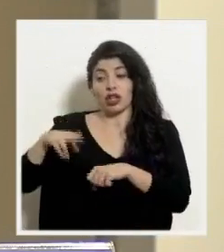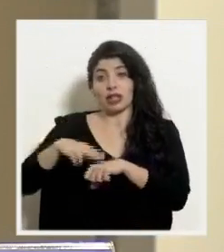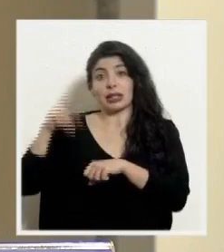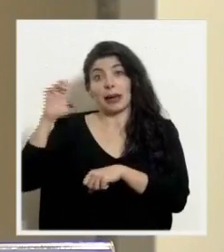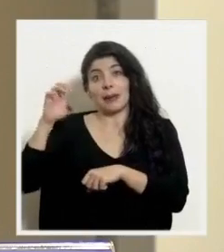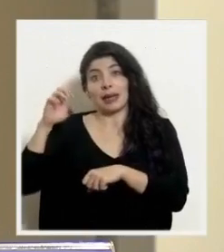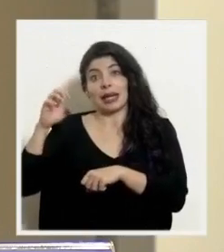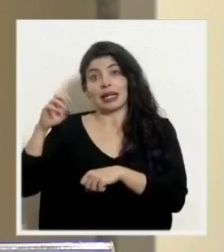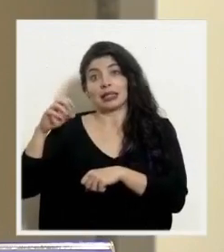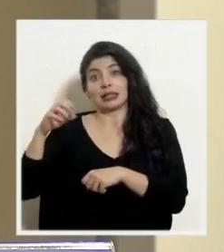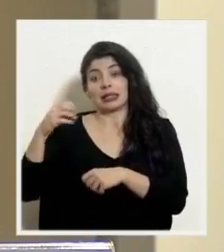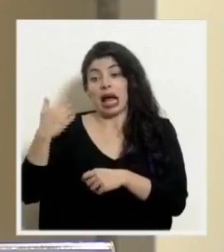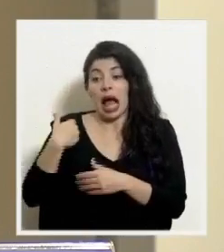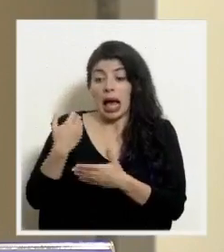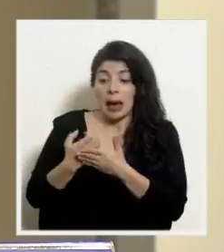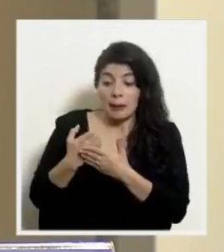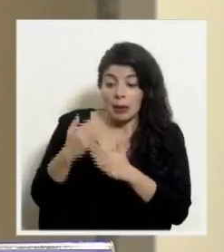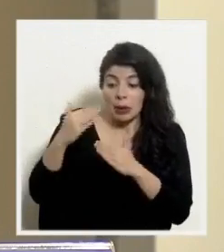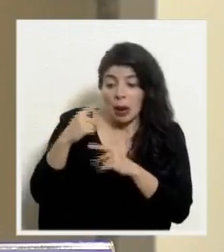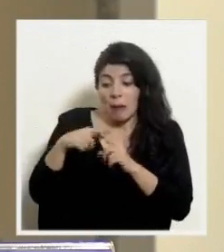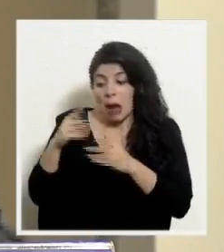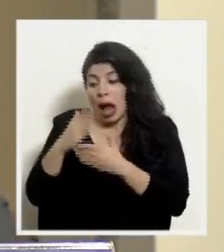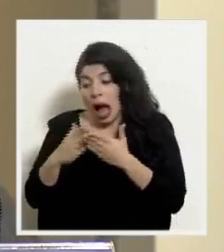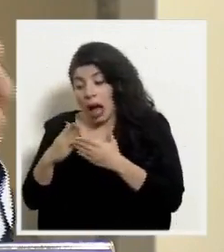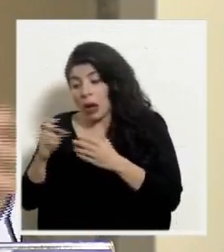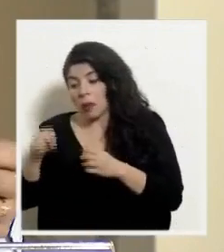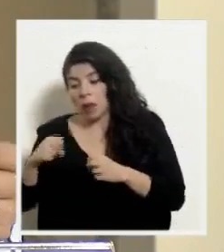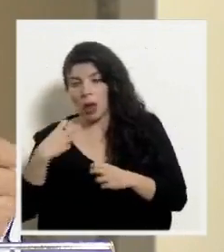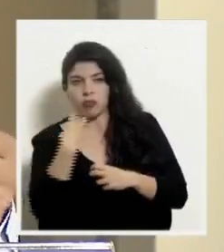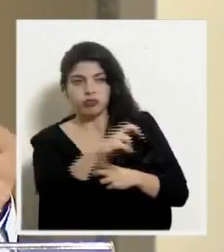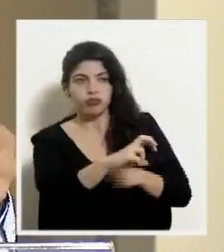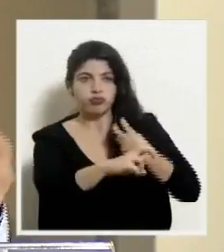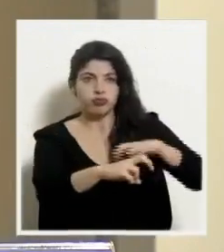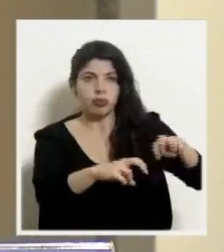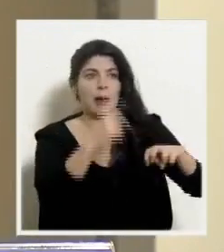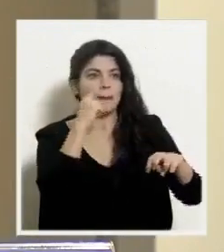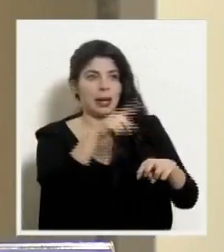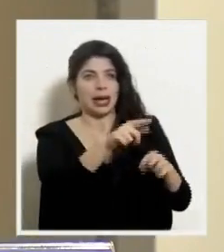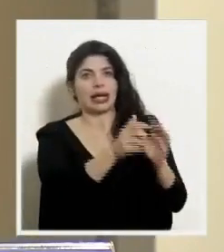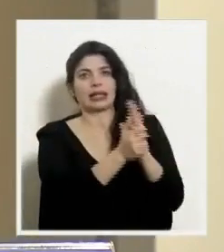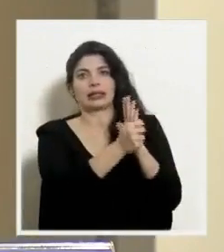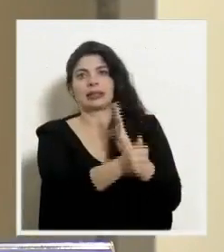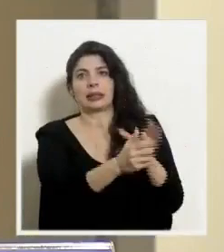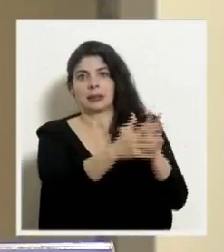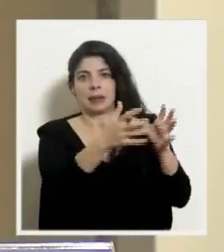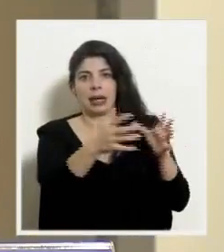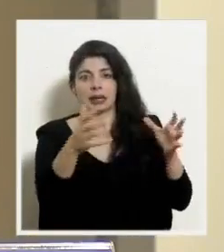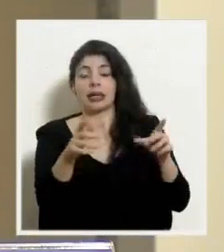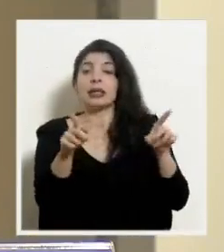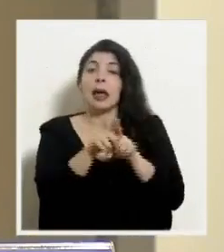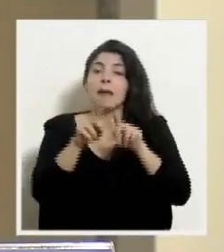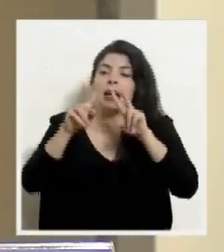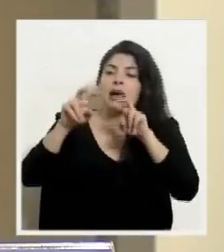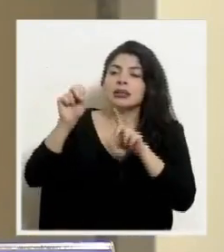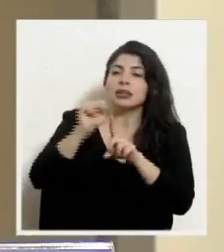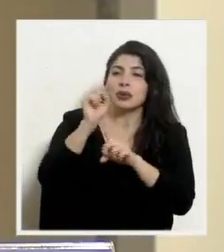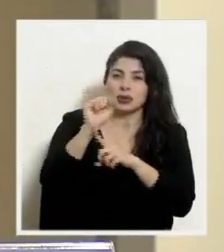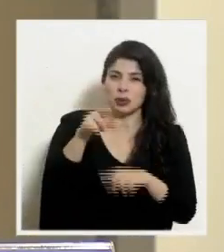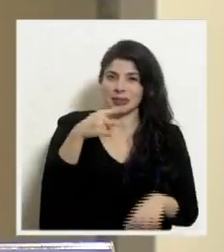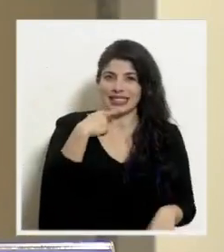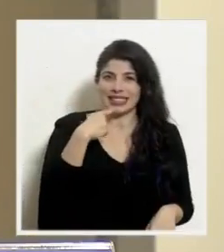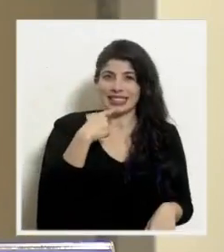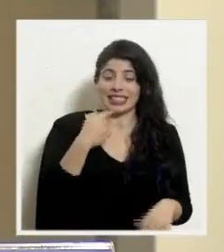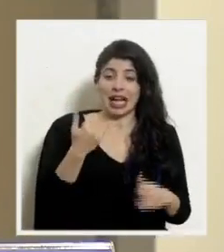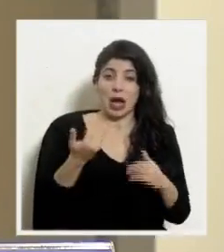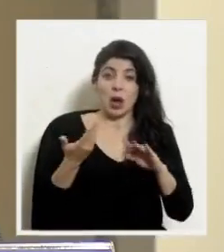Emergencia, aún con las limitaciones económicas que tenemos, para poder retomar esa capacidad. Analizar el escenario como el que usted plantea, tenemos un descenso de